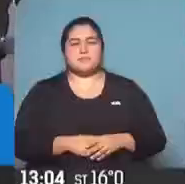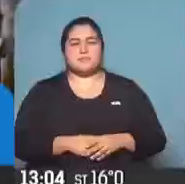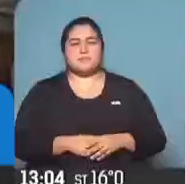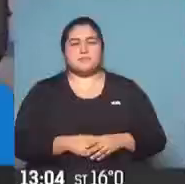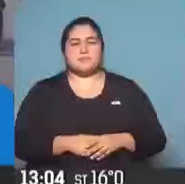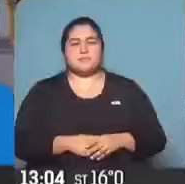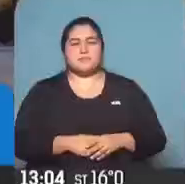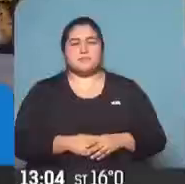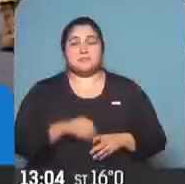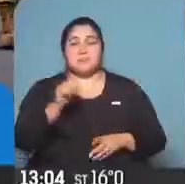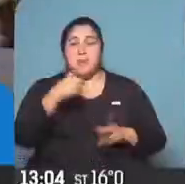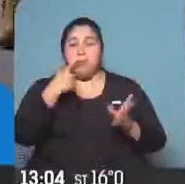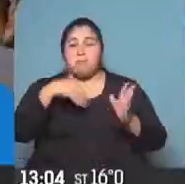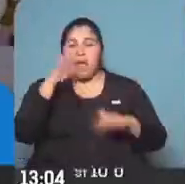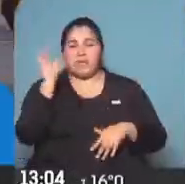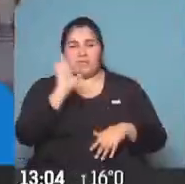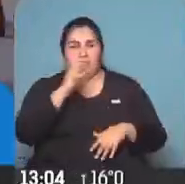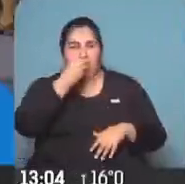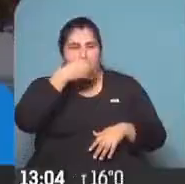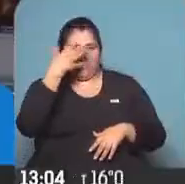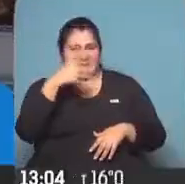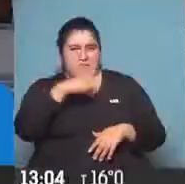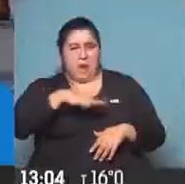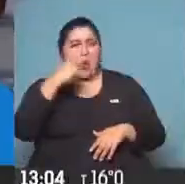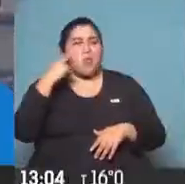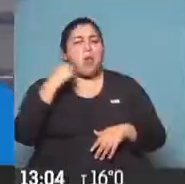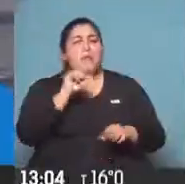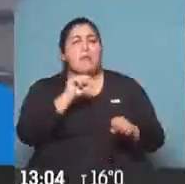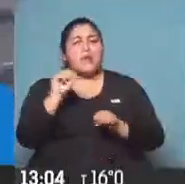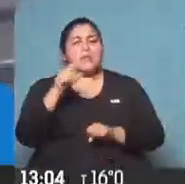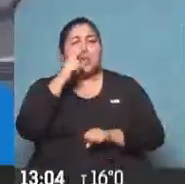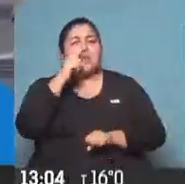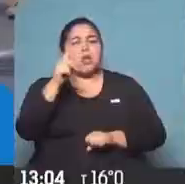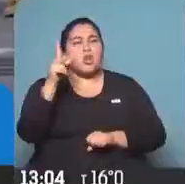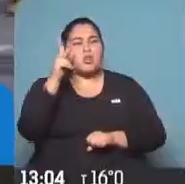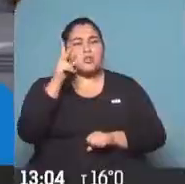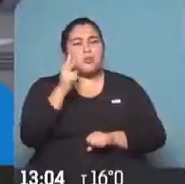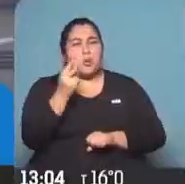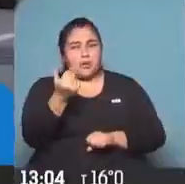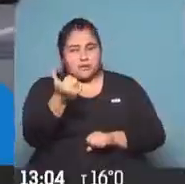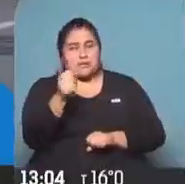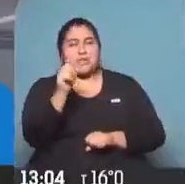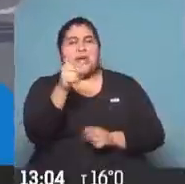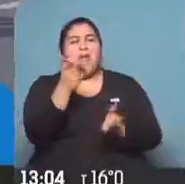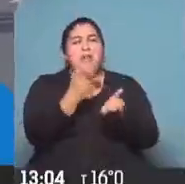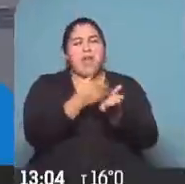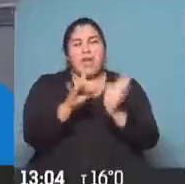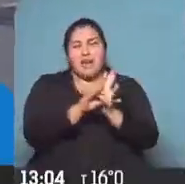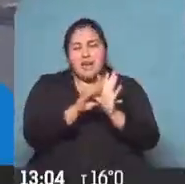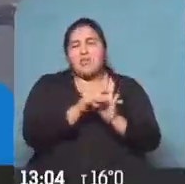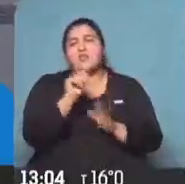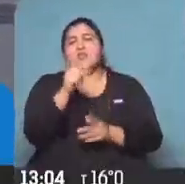esta unidad fue enviado oficialmente el 9 de mayo de 1826 por decreto del presidente bernardino